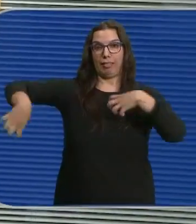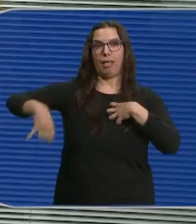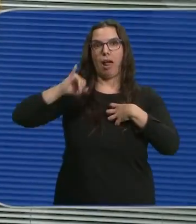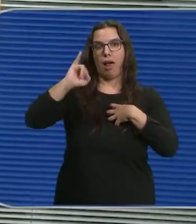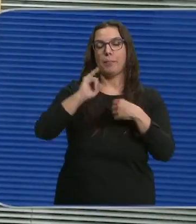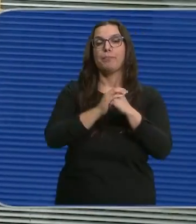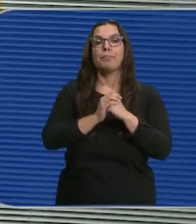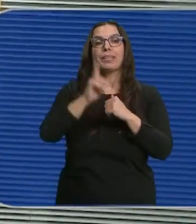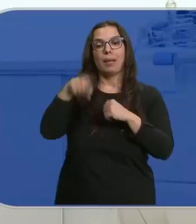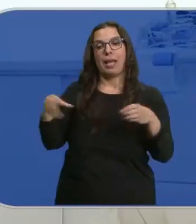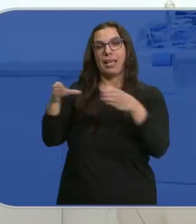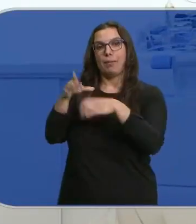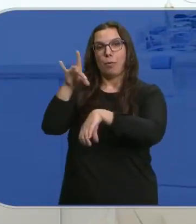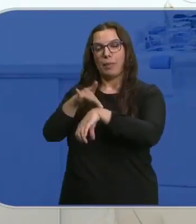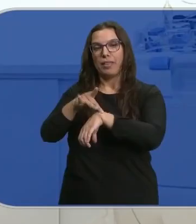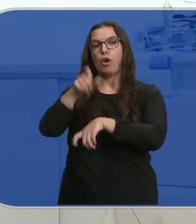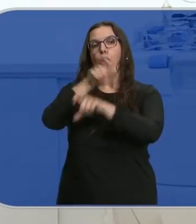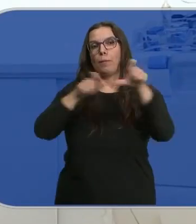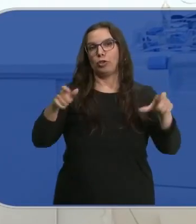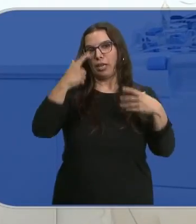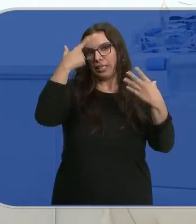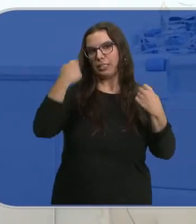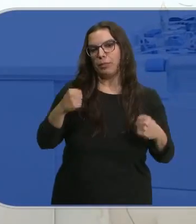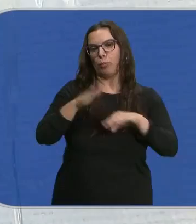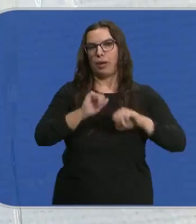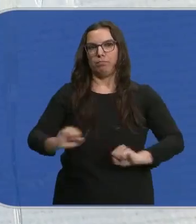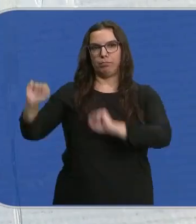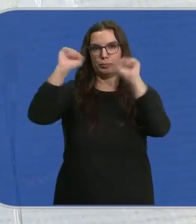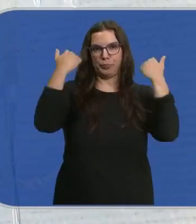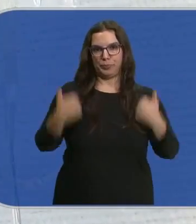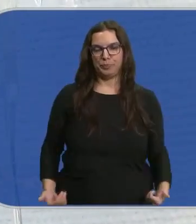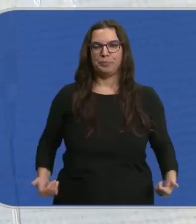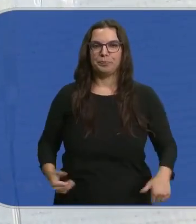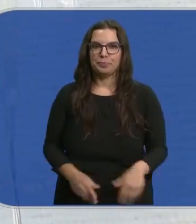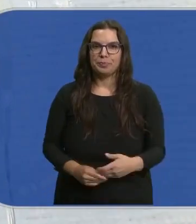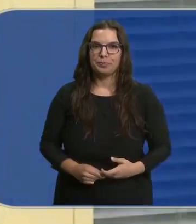trasplante, también para el equipo médico y los inmunólogos.